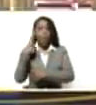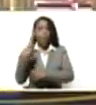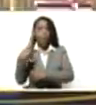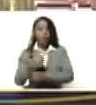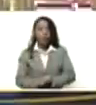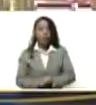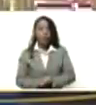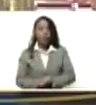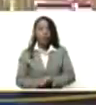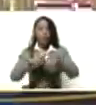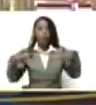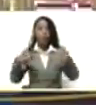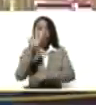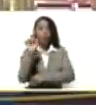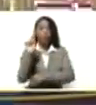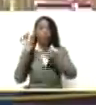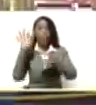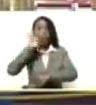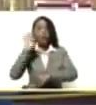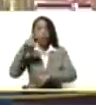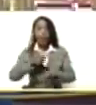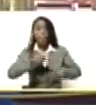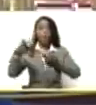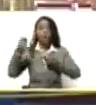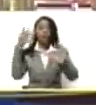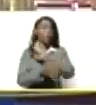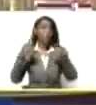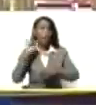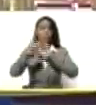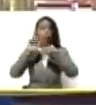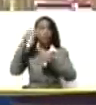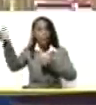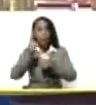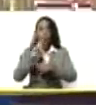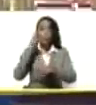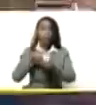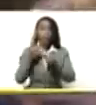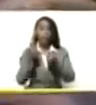estaba rompiendo récord de contagios en todas partes del mundo